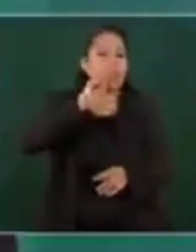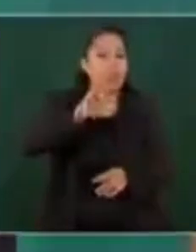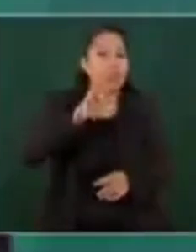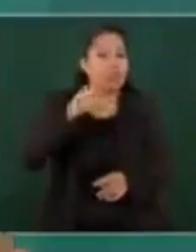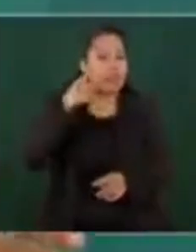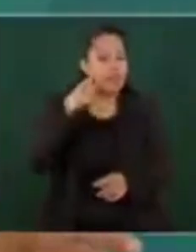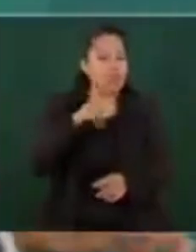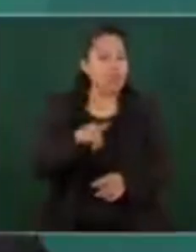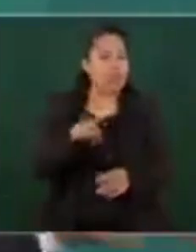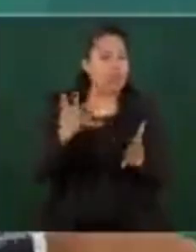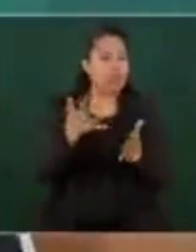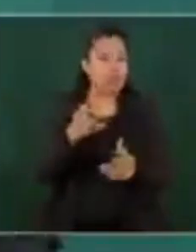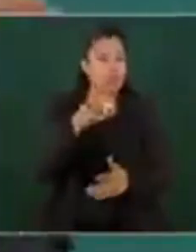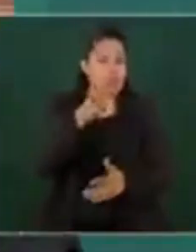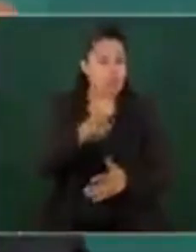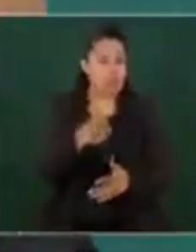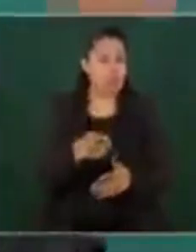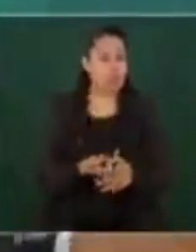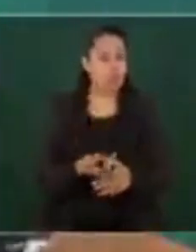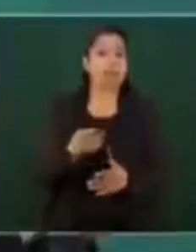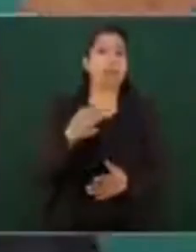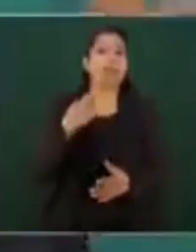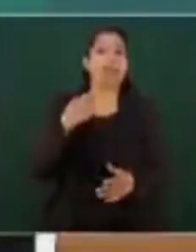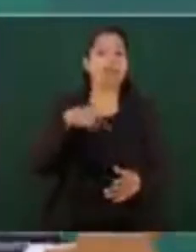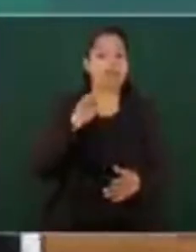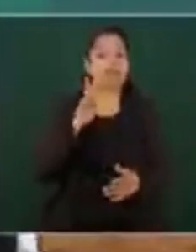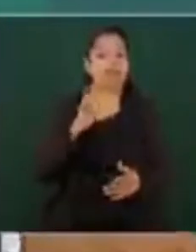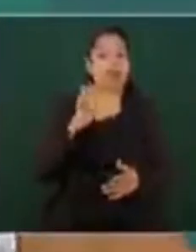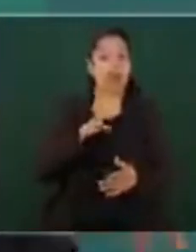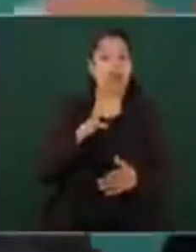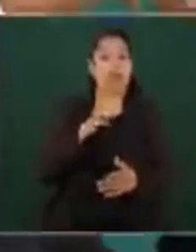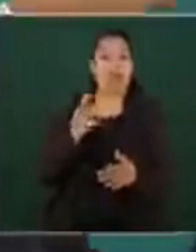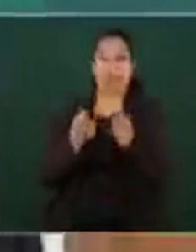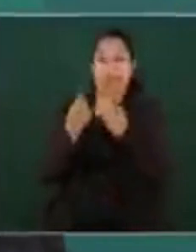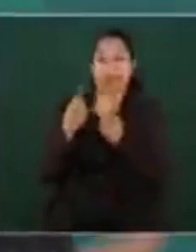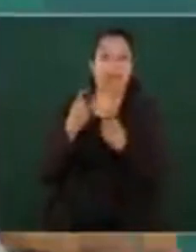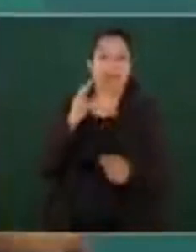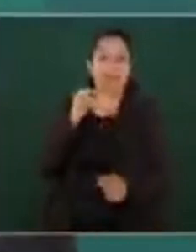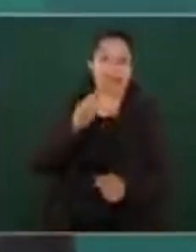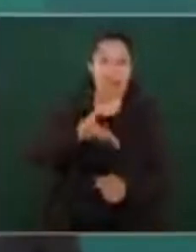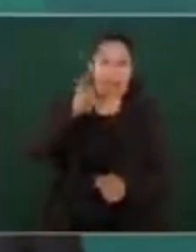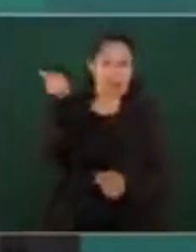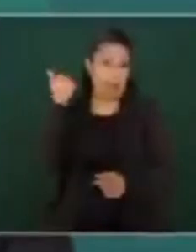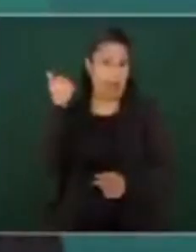Que no saben, ayer lo dije, lo repito,